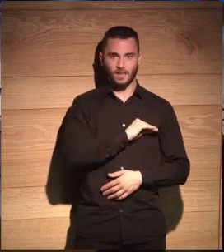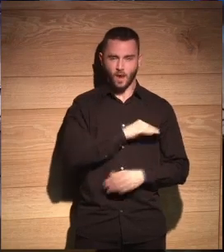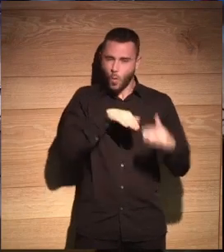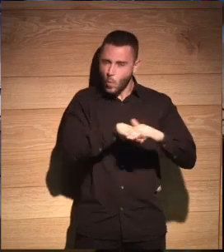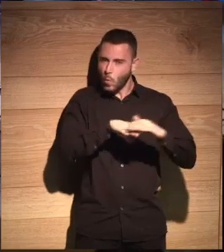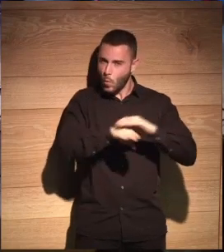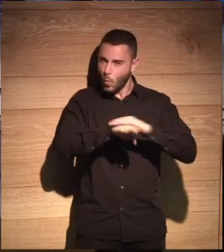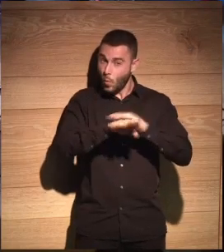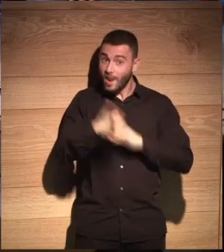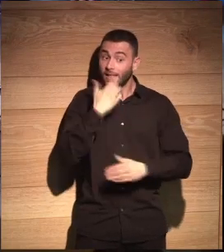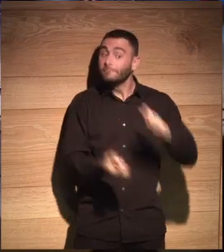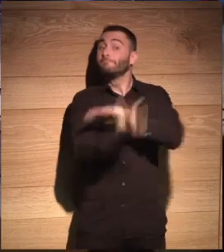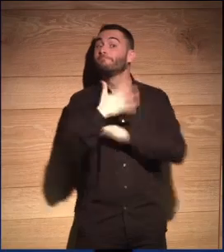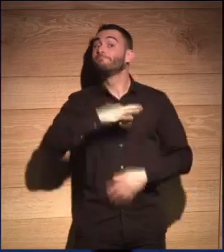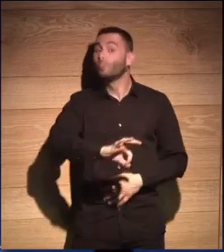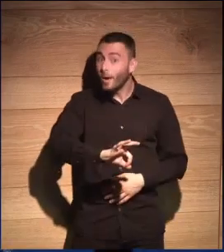guardaditas para cuando se puedan desarrollar